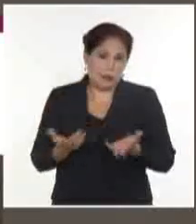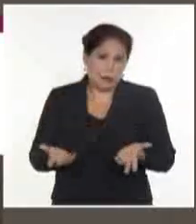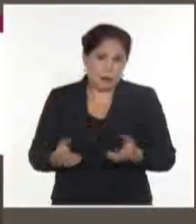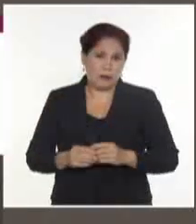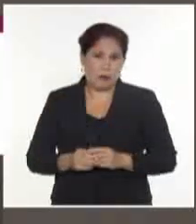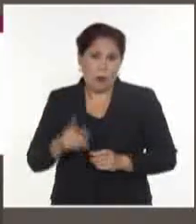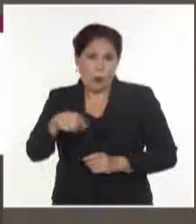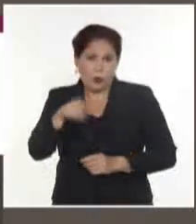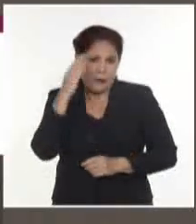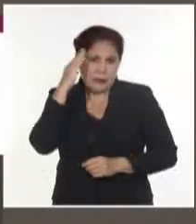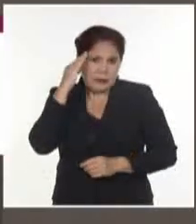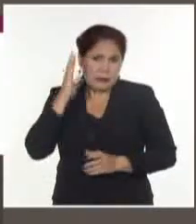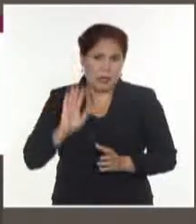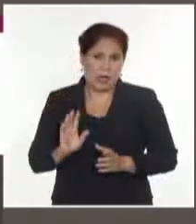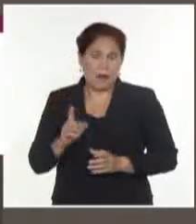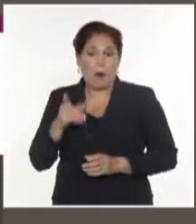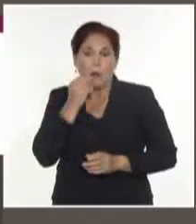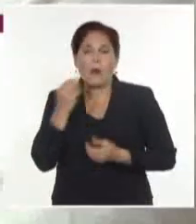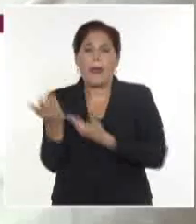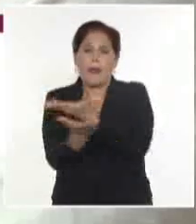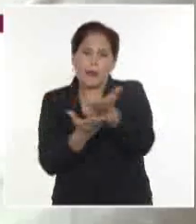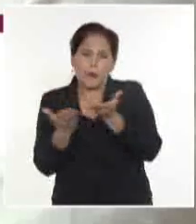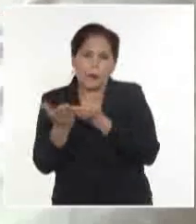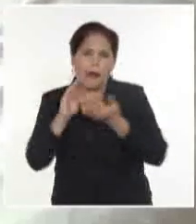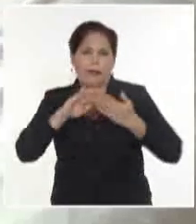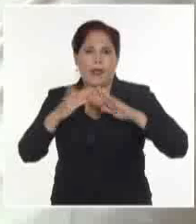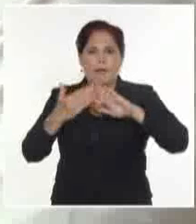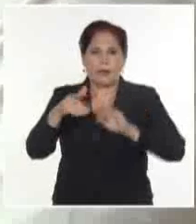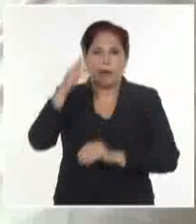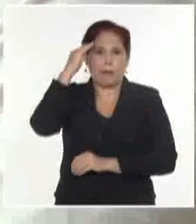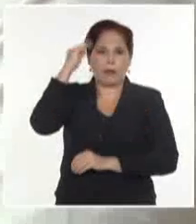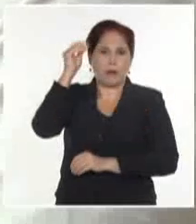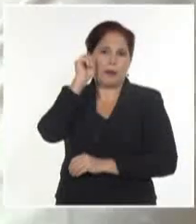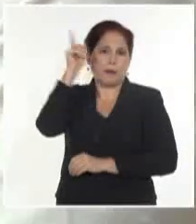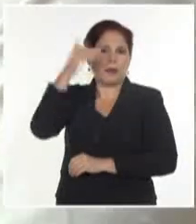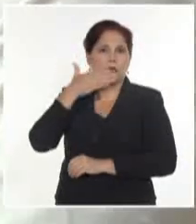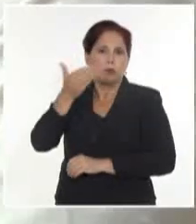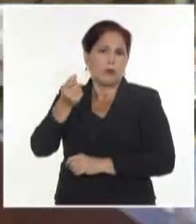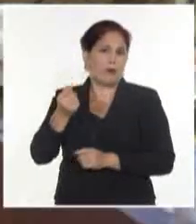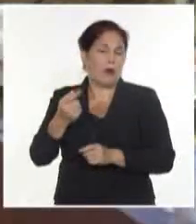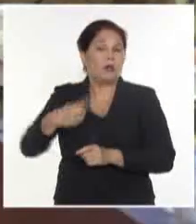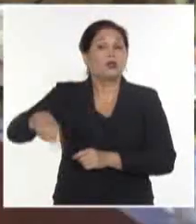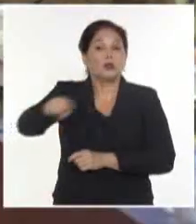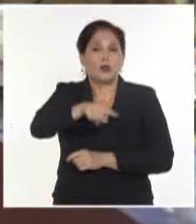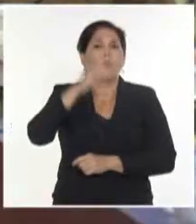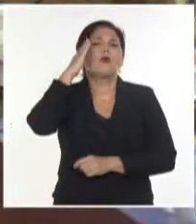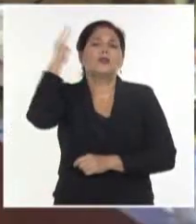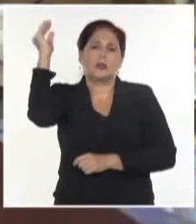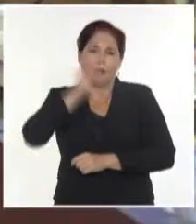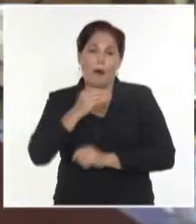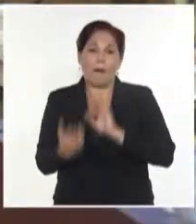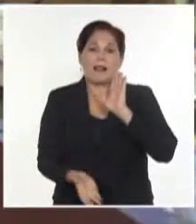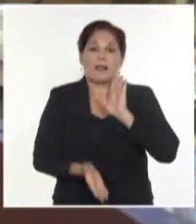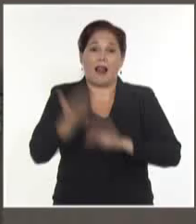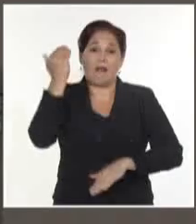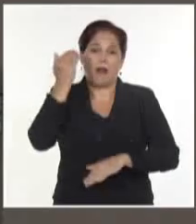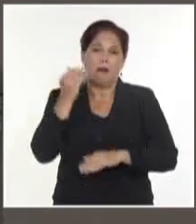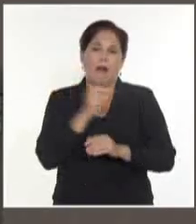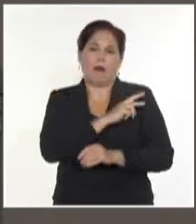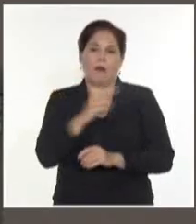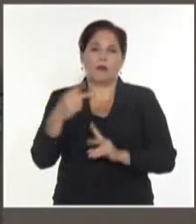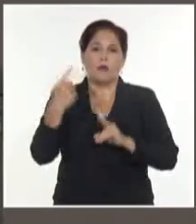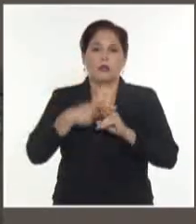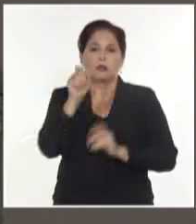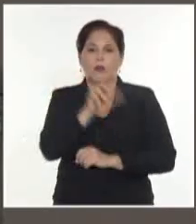uno propicie que se puedan multiplicar, con la convicción de que aquí todos nosotros estamos para salvar la revolución y para salvar el socialismo.